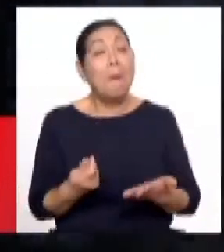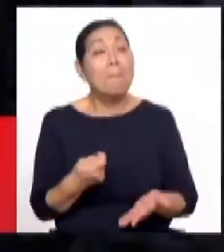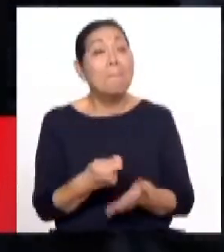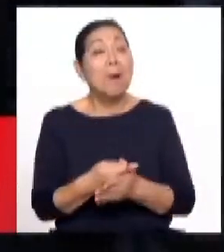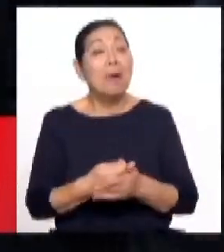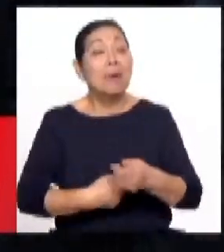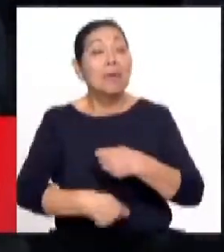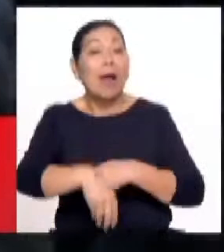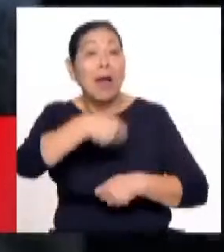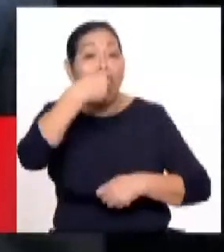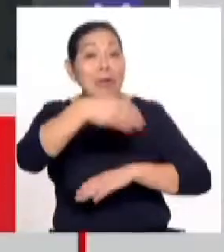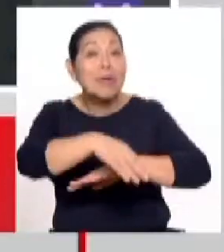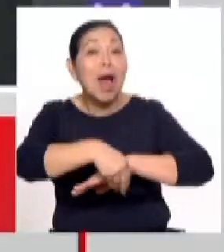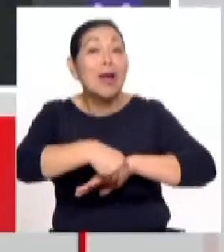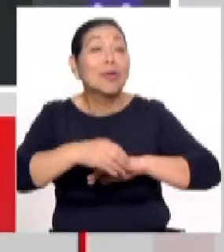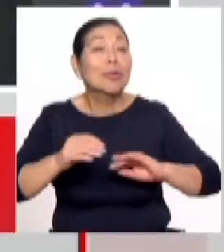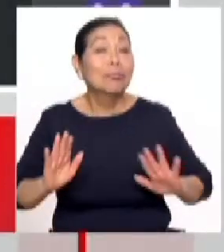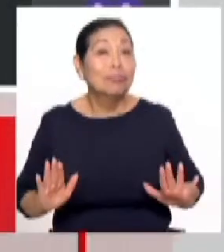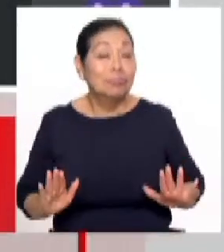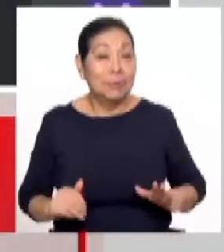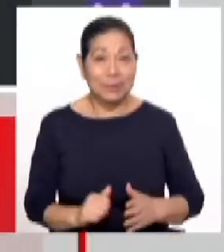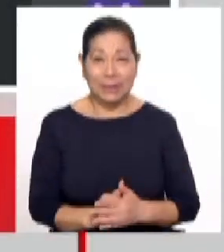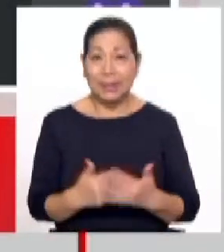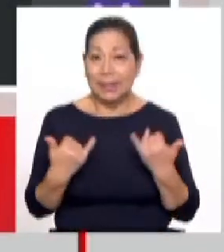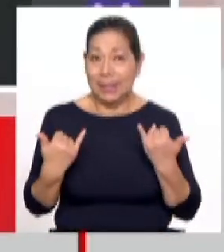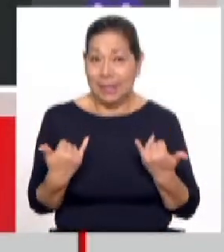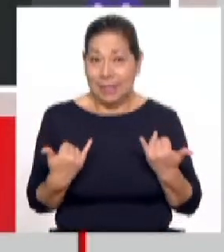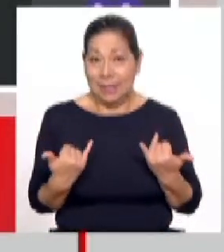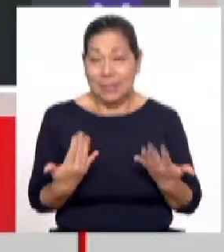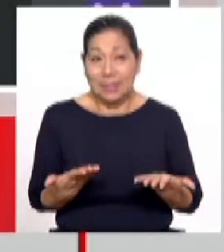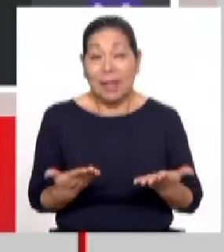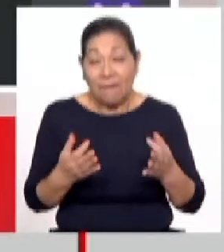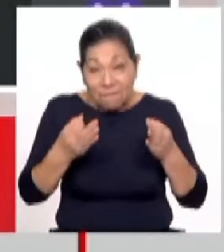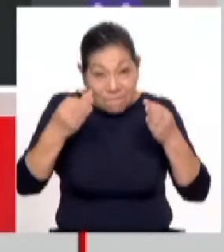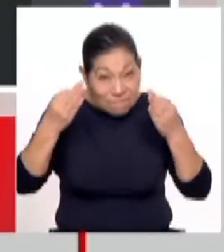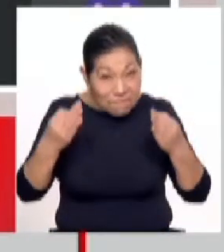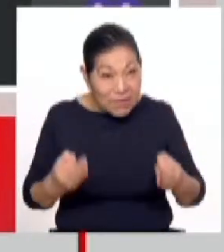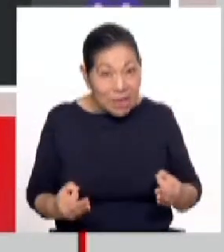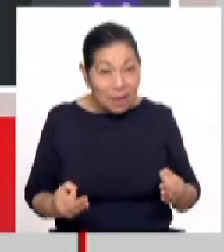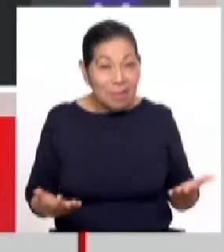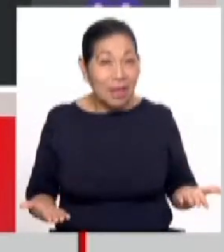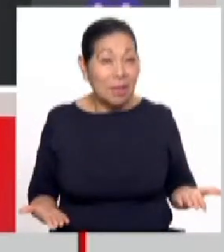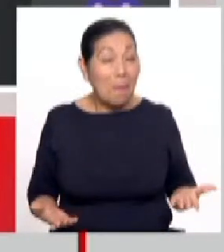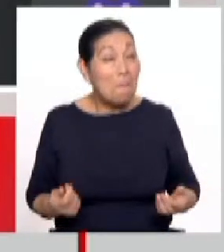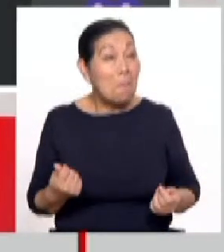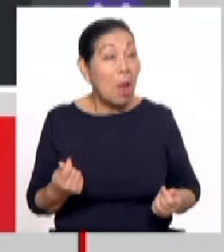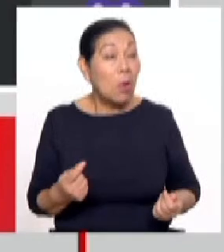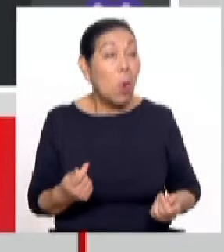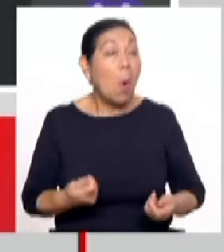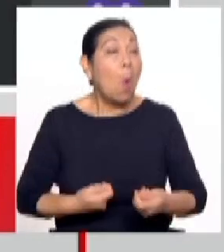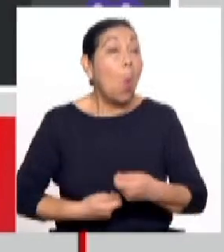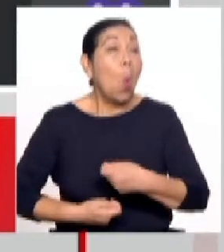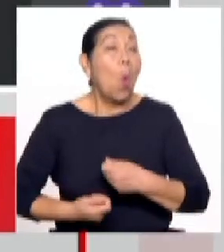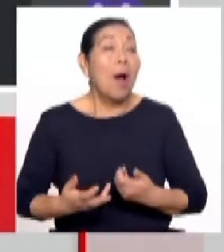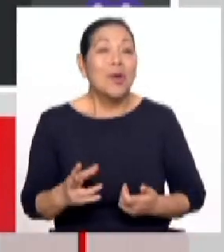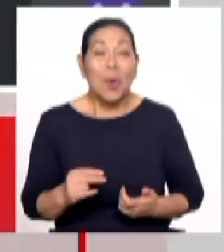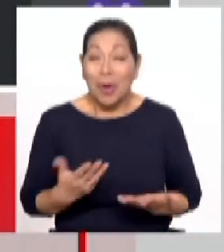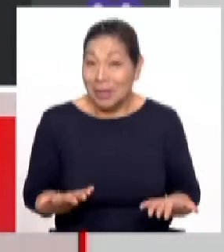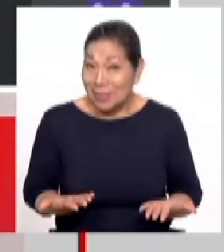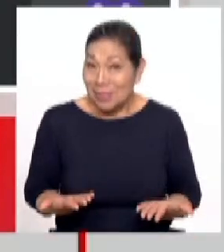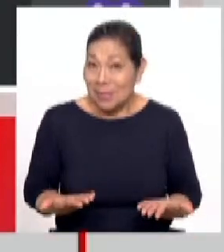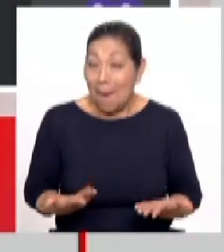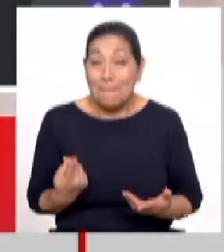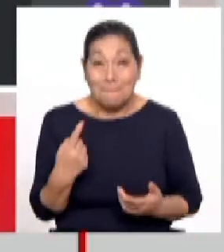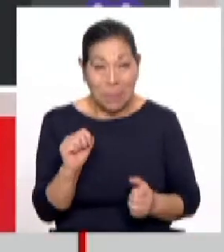del narcotráfico la propuesta de esta de esa actividad cierta con dinero maculado no era caso la